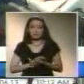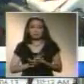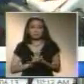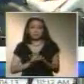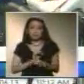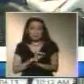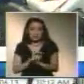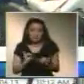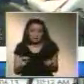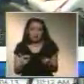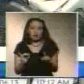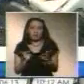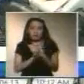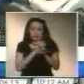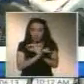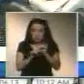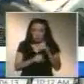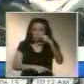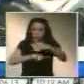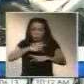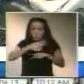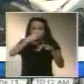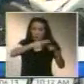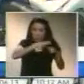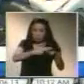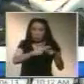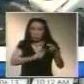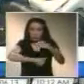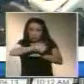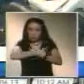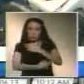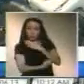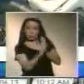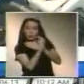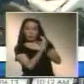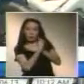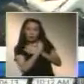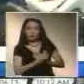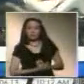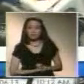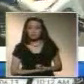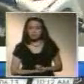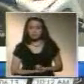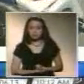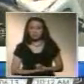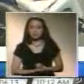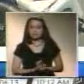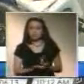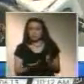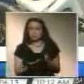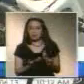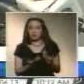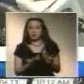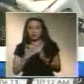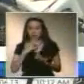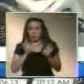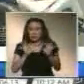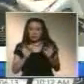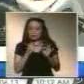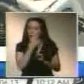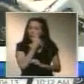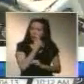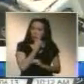proceso peligroso o de cuidado para que la retina y la córnea